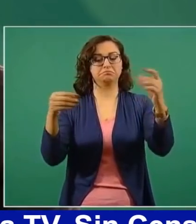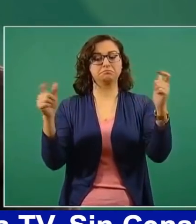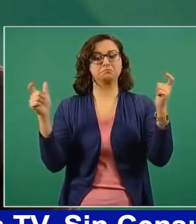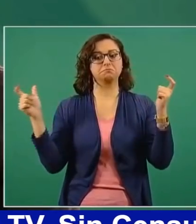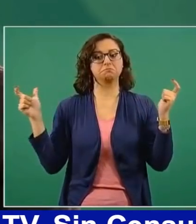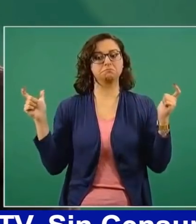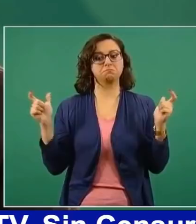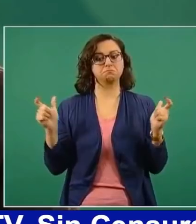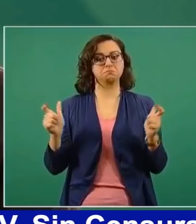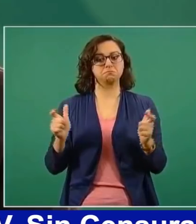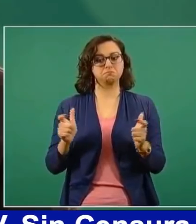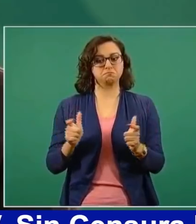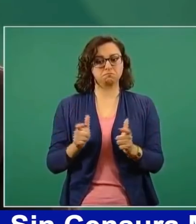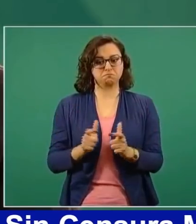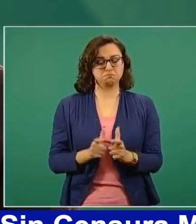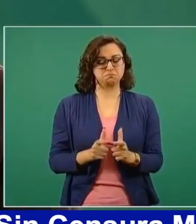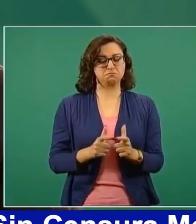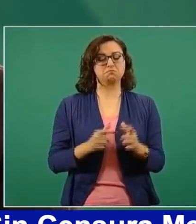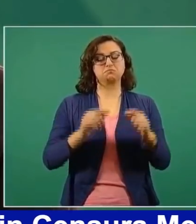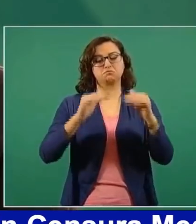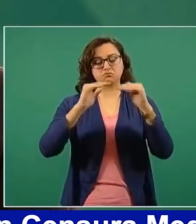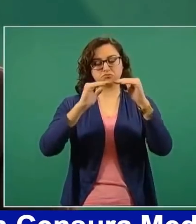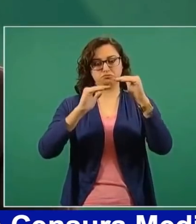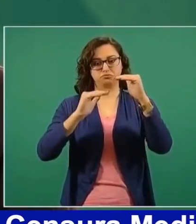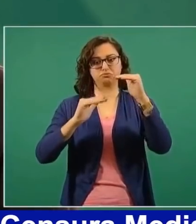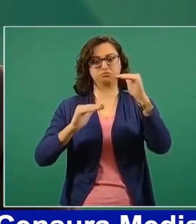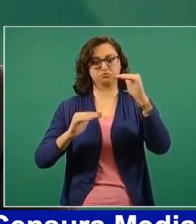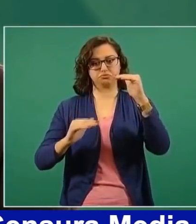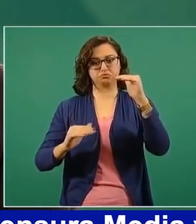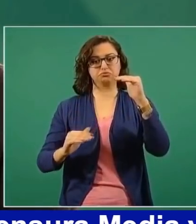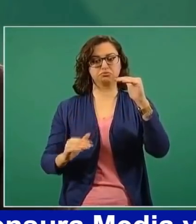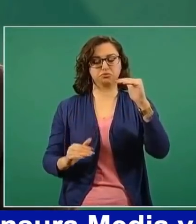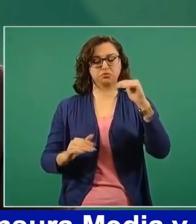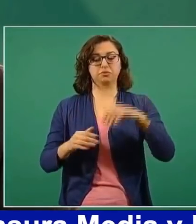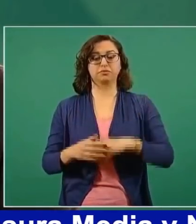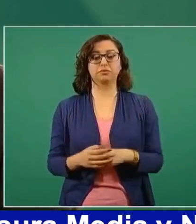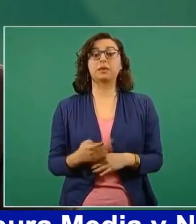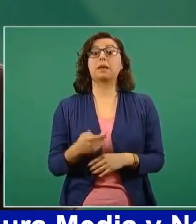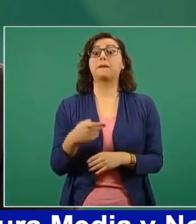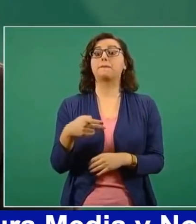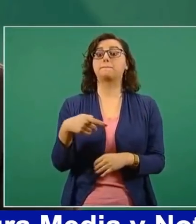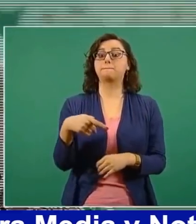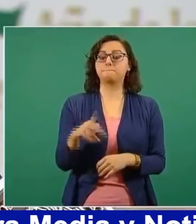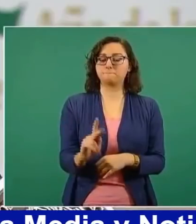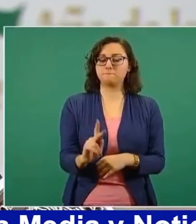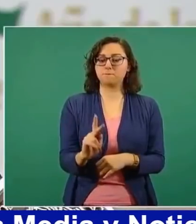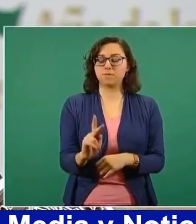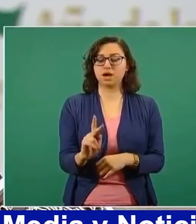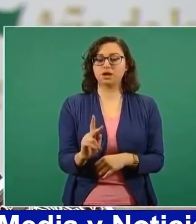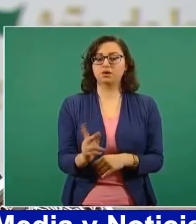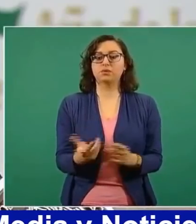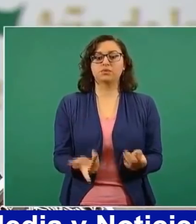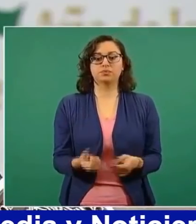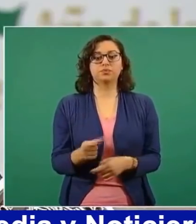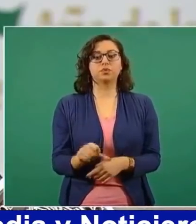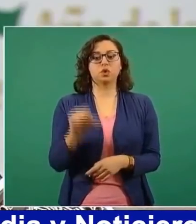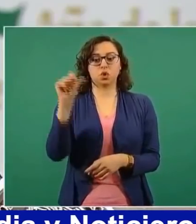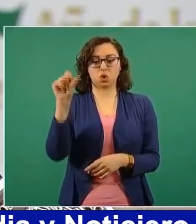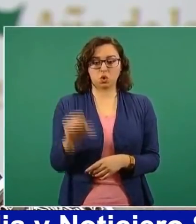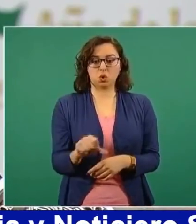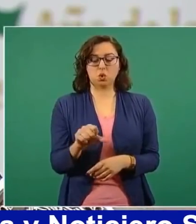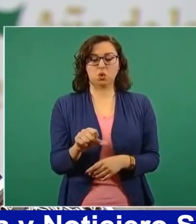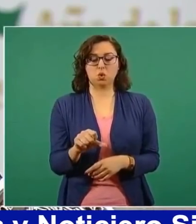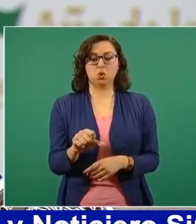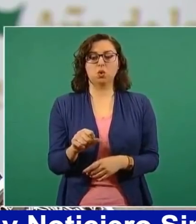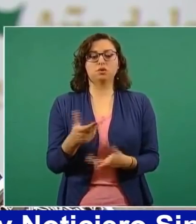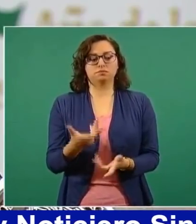los principales indicadores a nivel nacional. Sin embargo, hoy en este pulso de la salud,